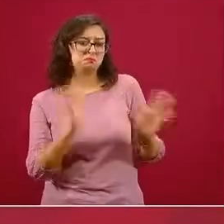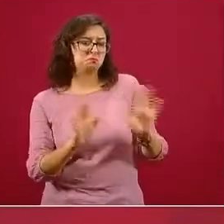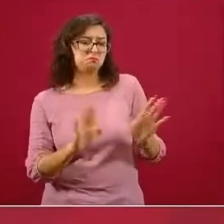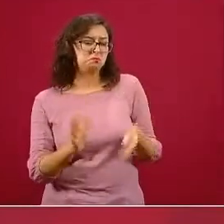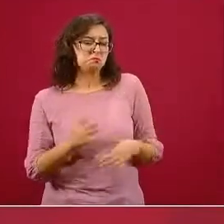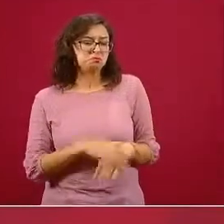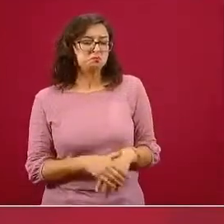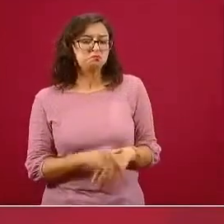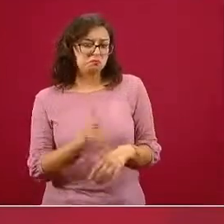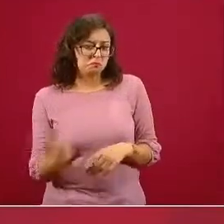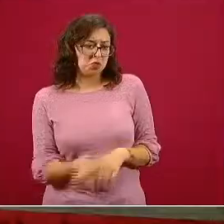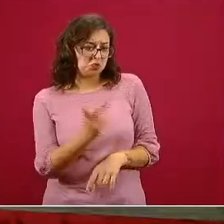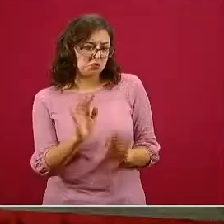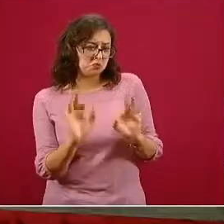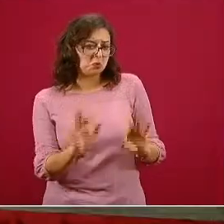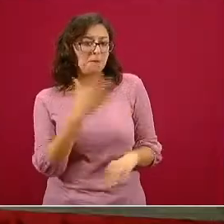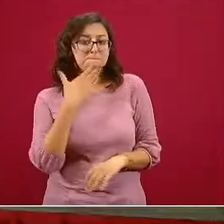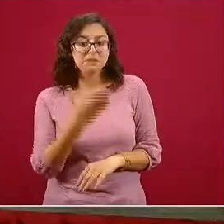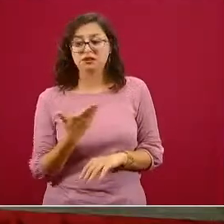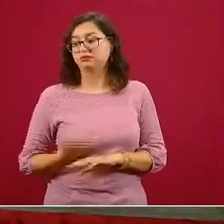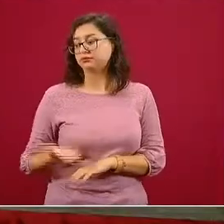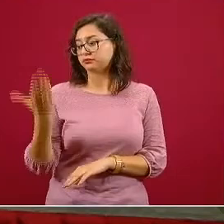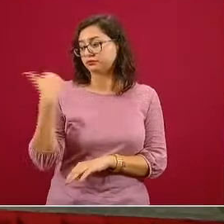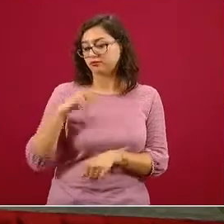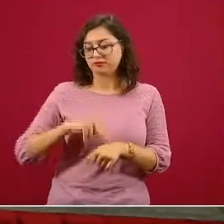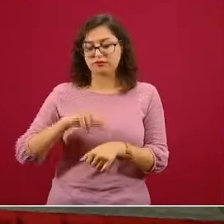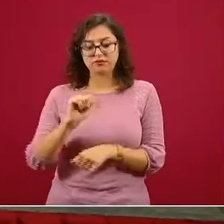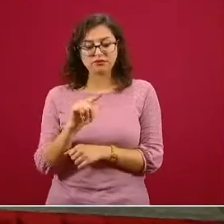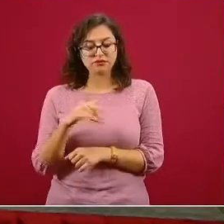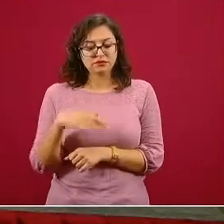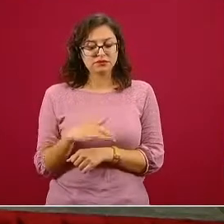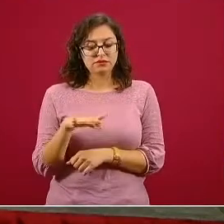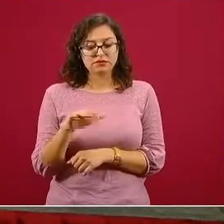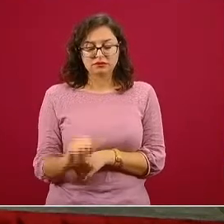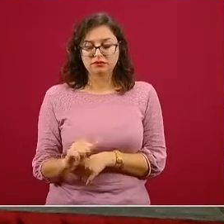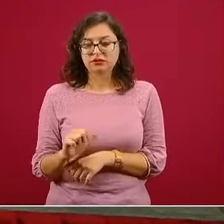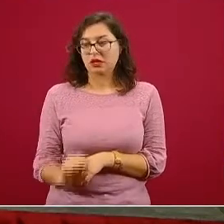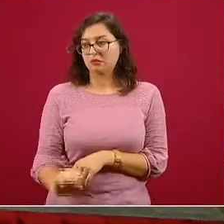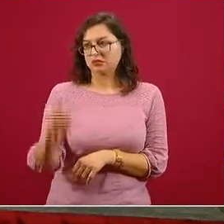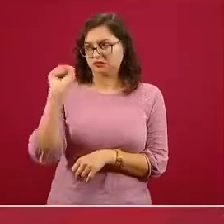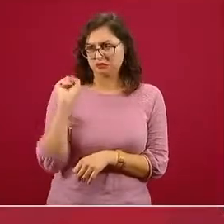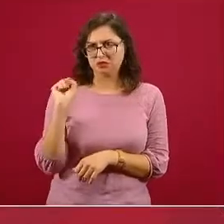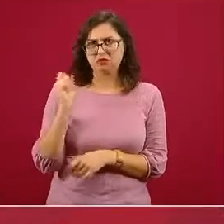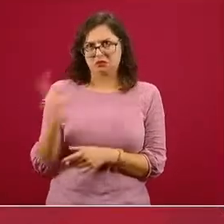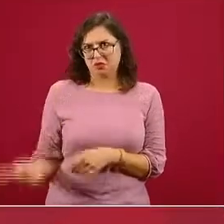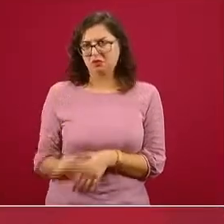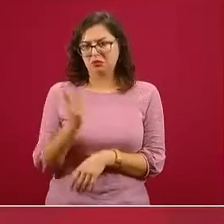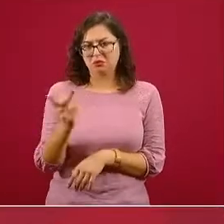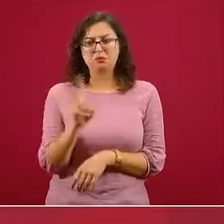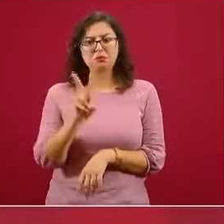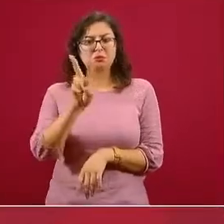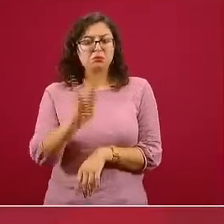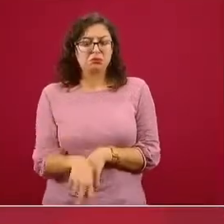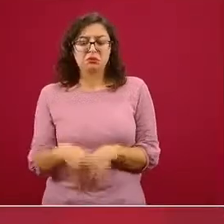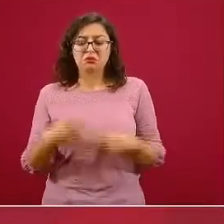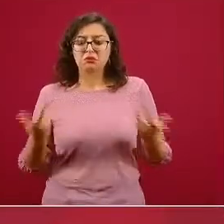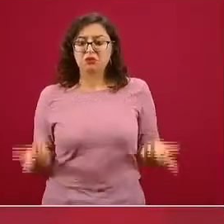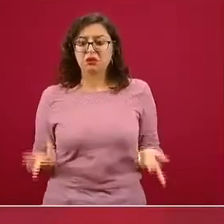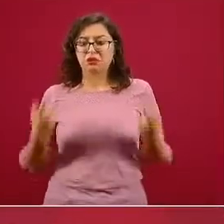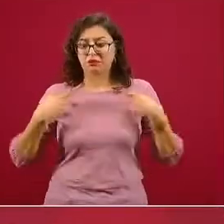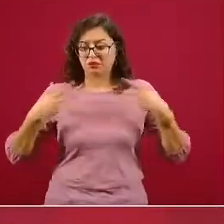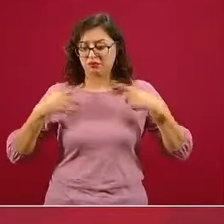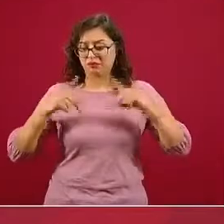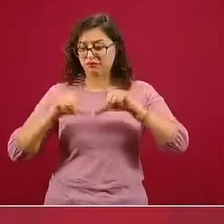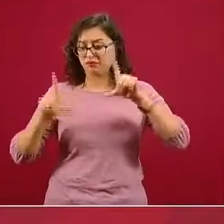correcta. Como señaló el doctor Alomía el otro día que usted se lo preguntó, el sábado, efectivamente la mitad de las personas que fallecen